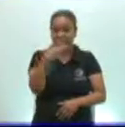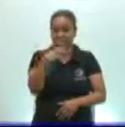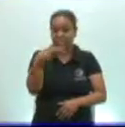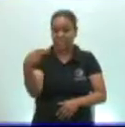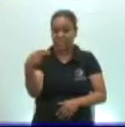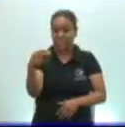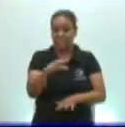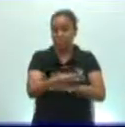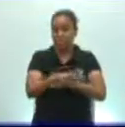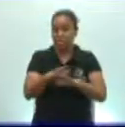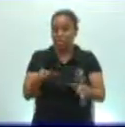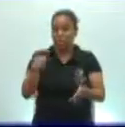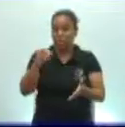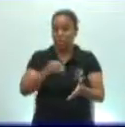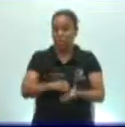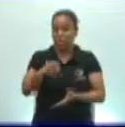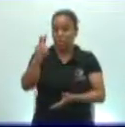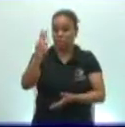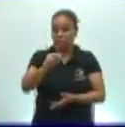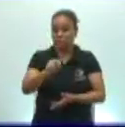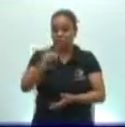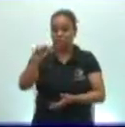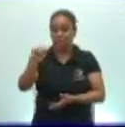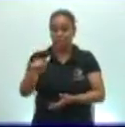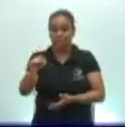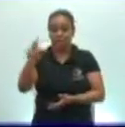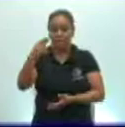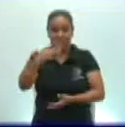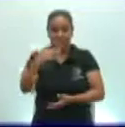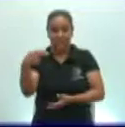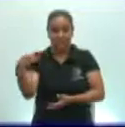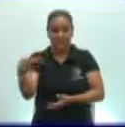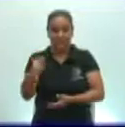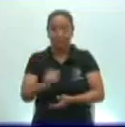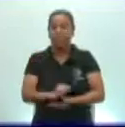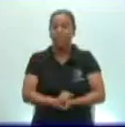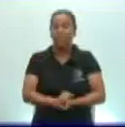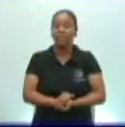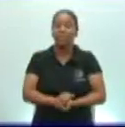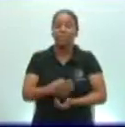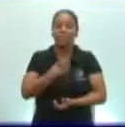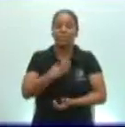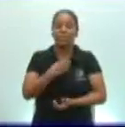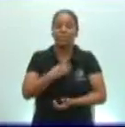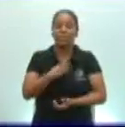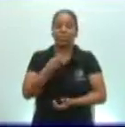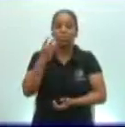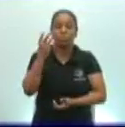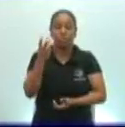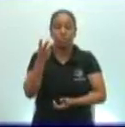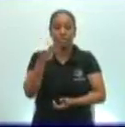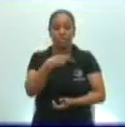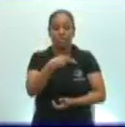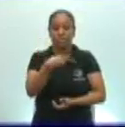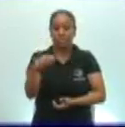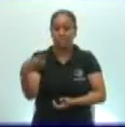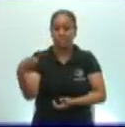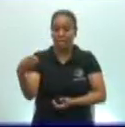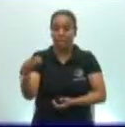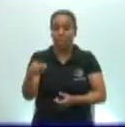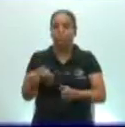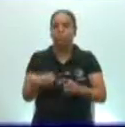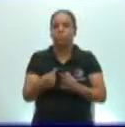estamos representando un átomo de este elemento químico y que tenemos 3 átomos de hidrógeno. Por eso colocamos